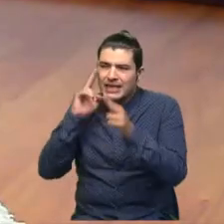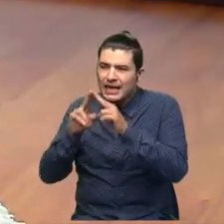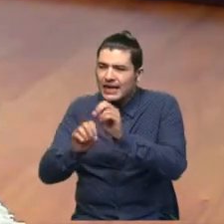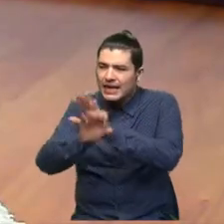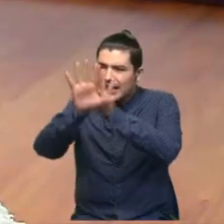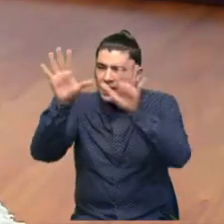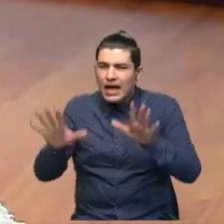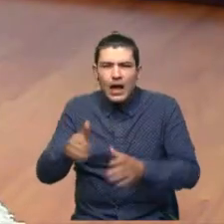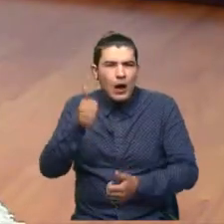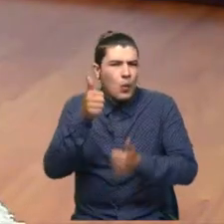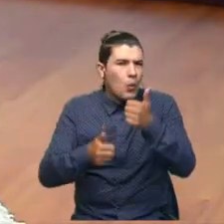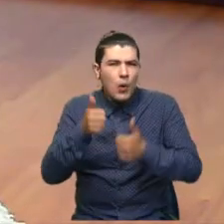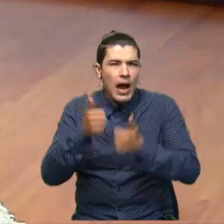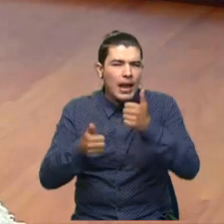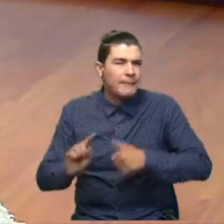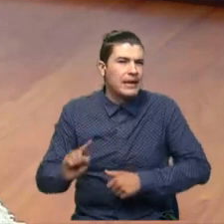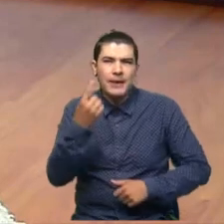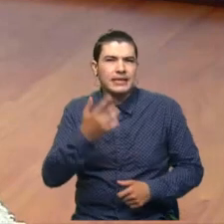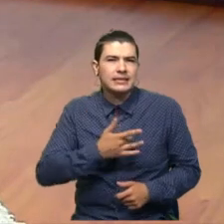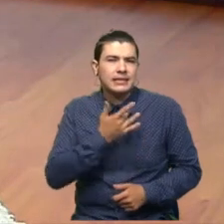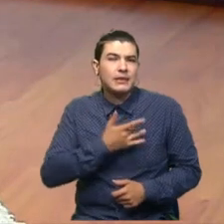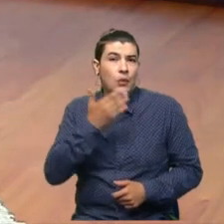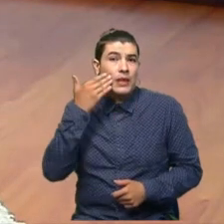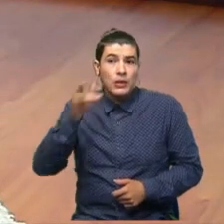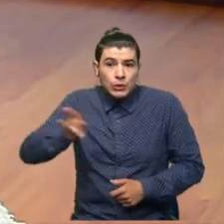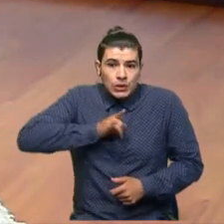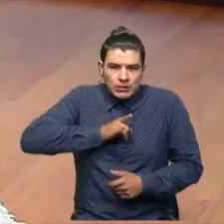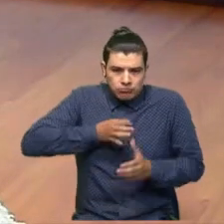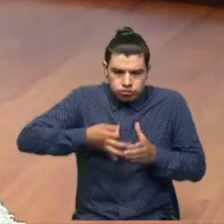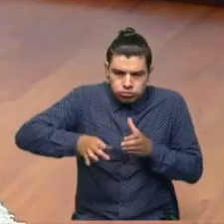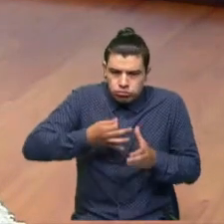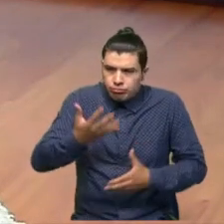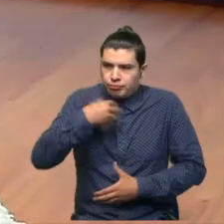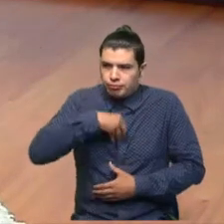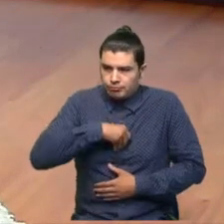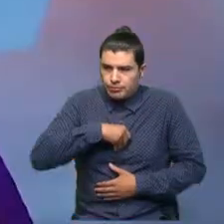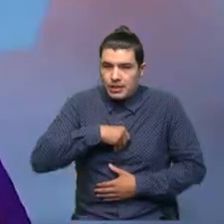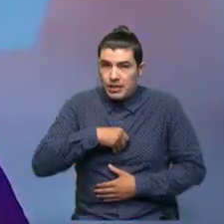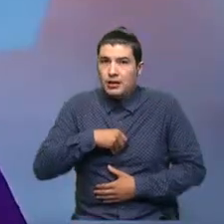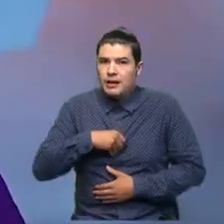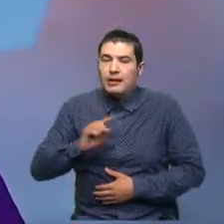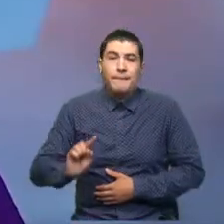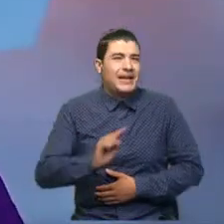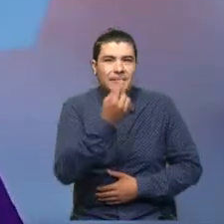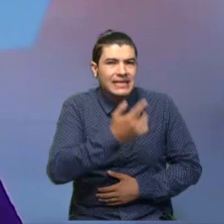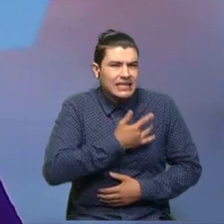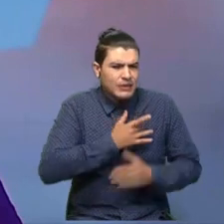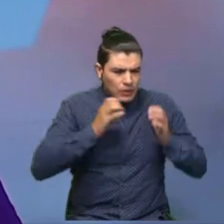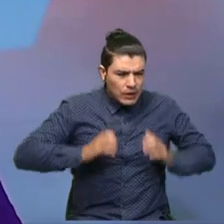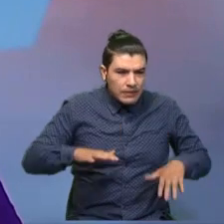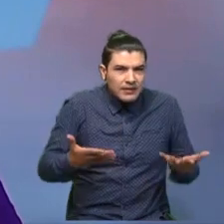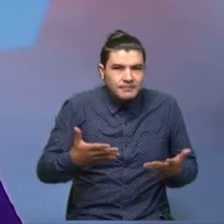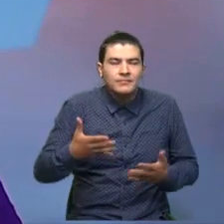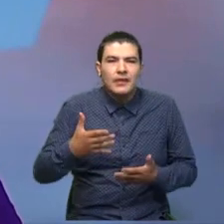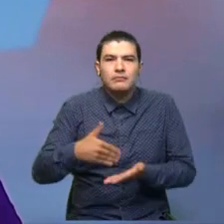son los primeros síntomas que se manifiestan al adquirir la bacteria? Sí, esto es muy importante. El síntoma principal es la